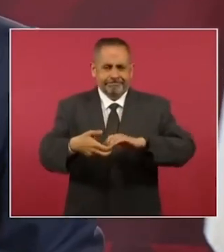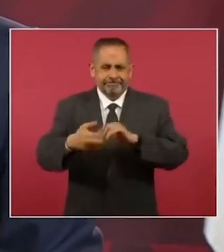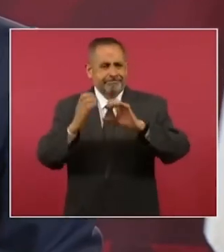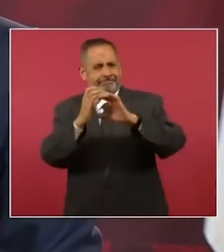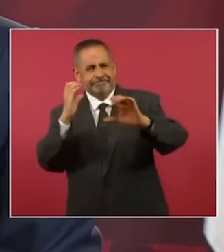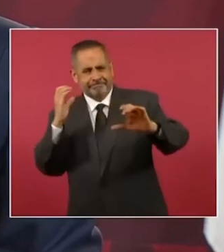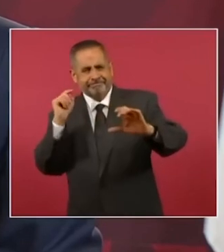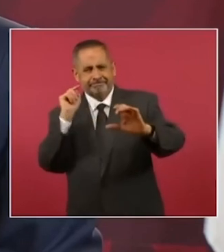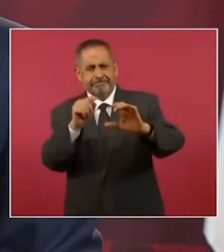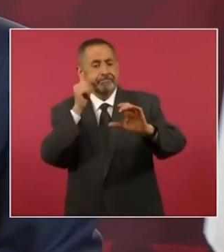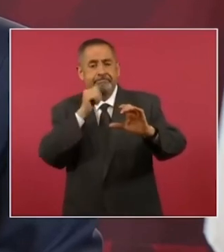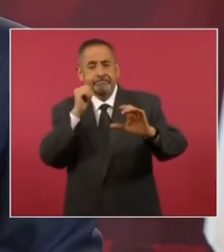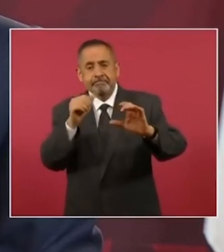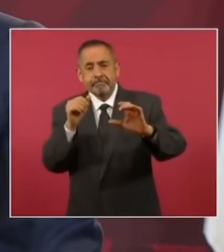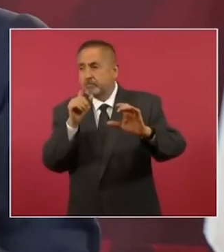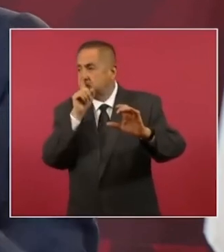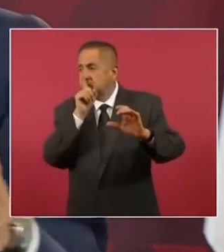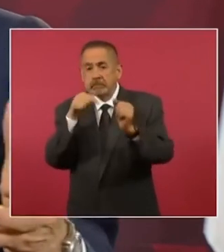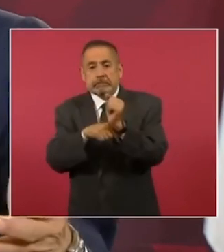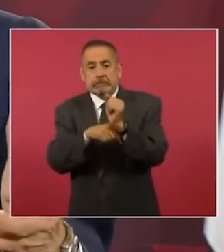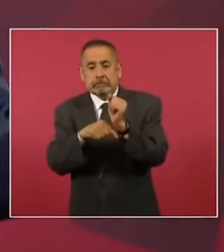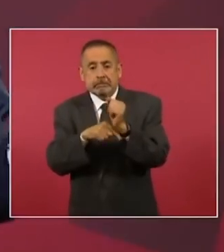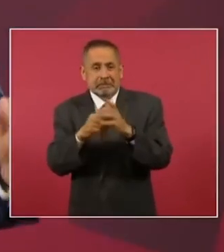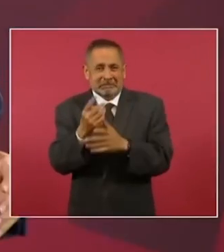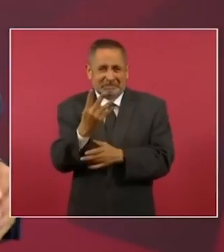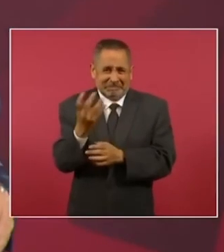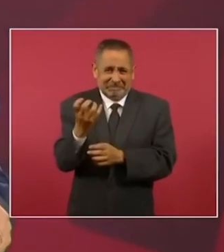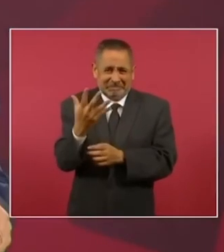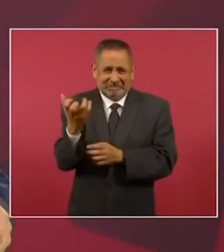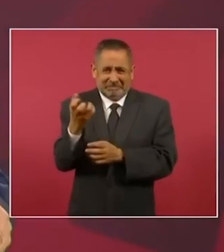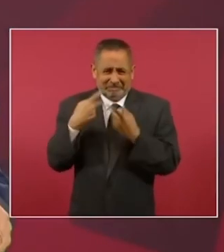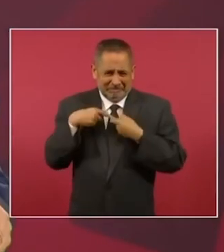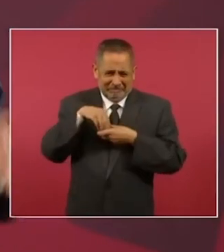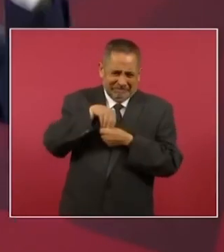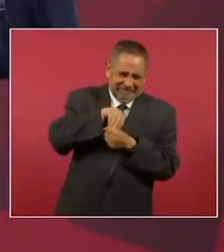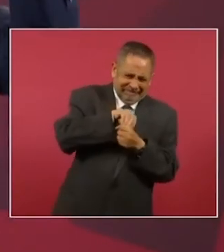este van cuatrocientos quinientos